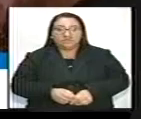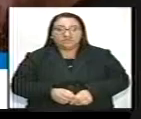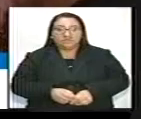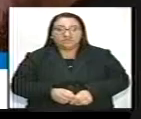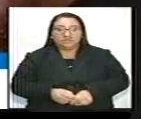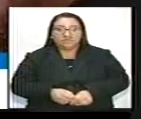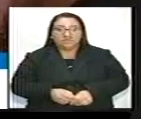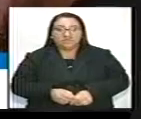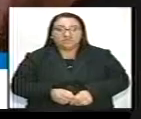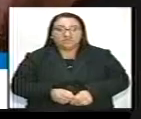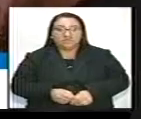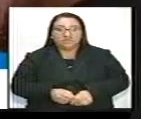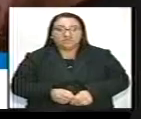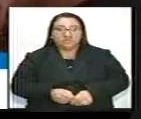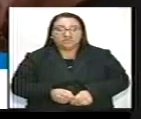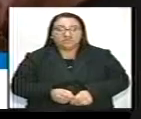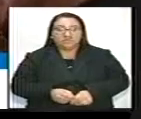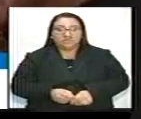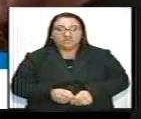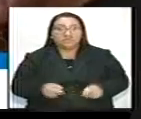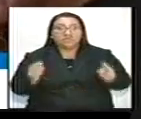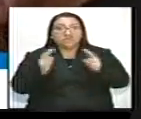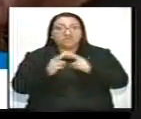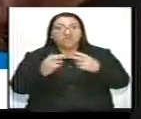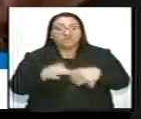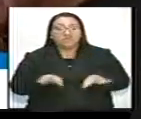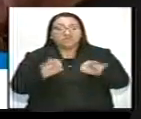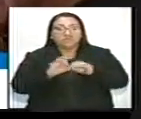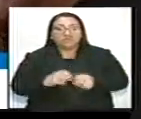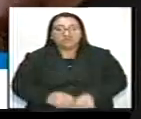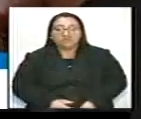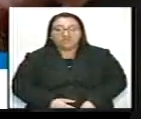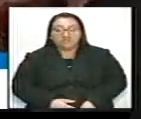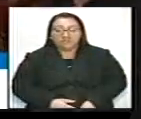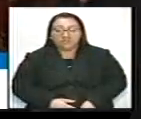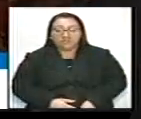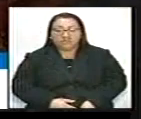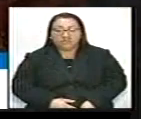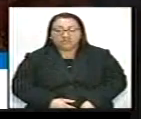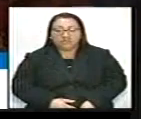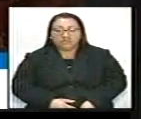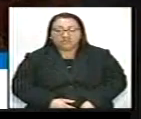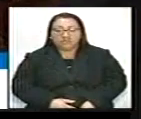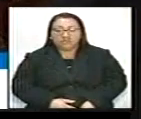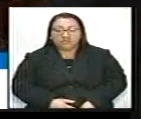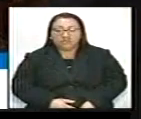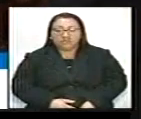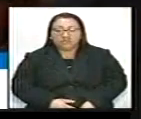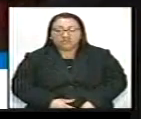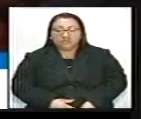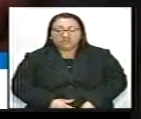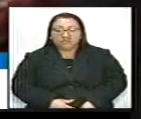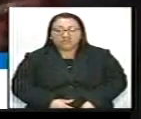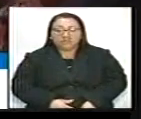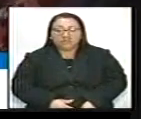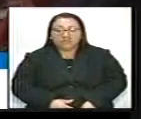dando. Si esto hubiese estado en vigencia, este criminal